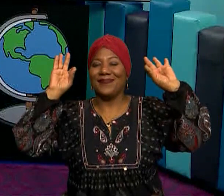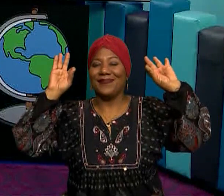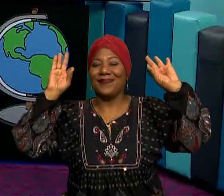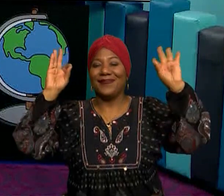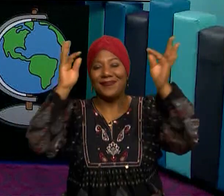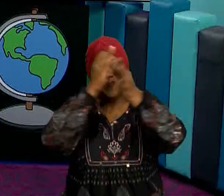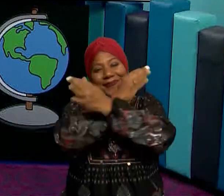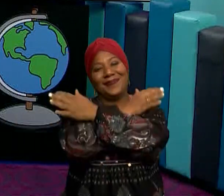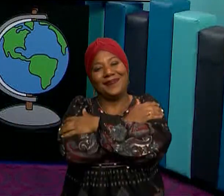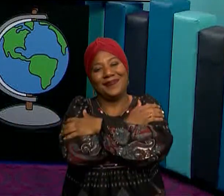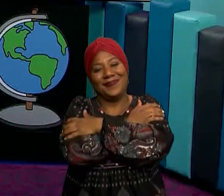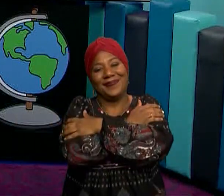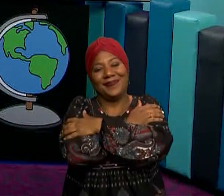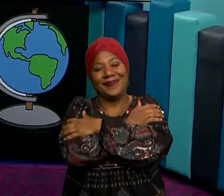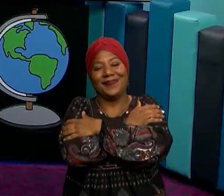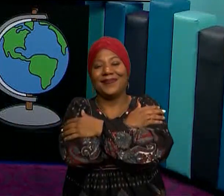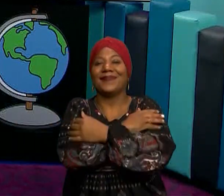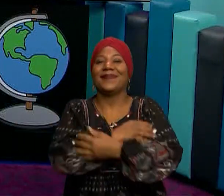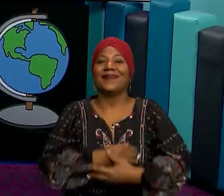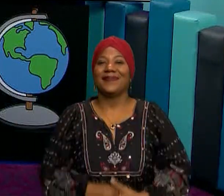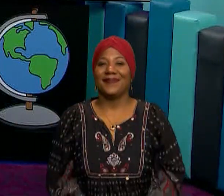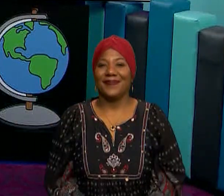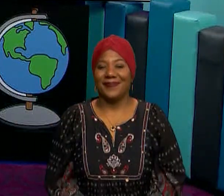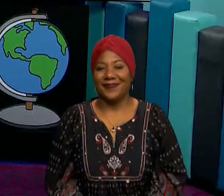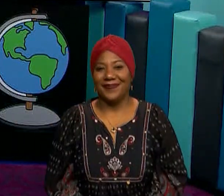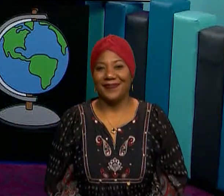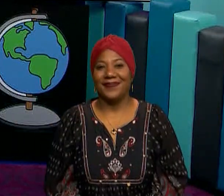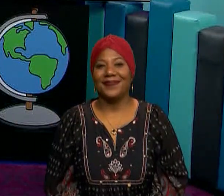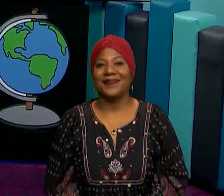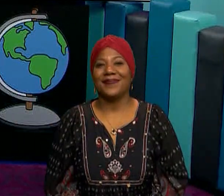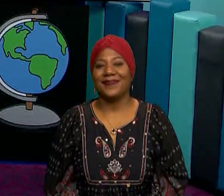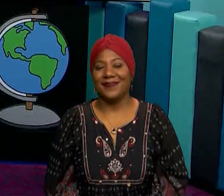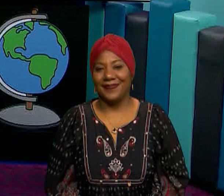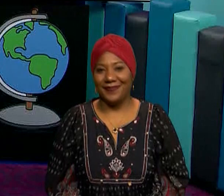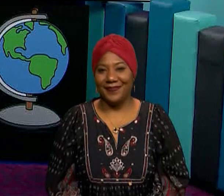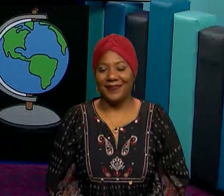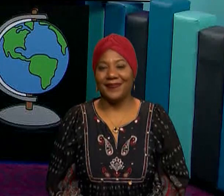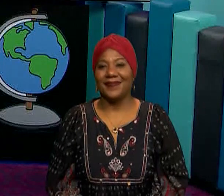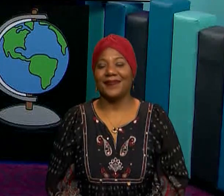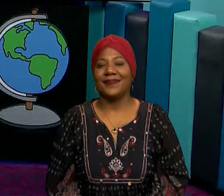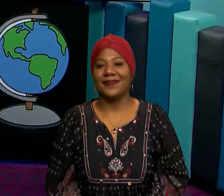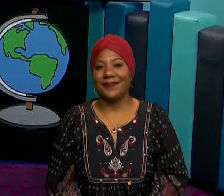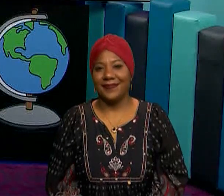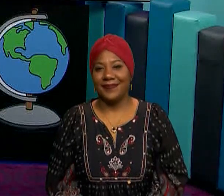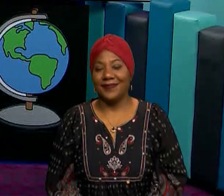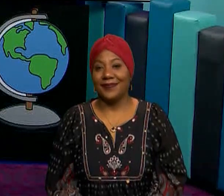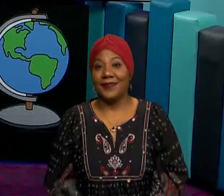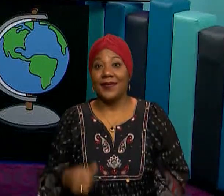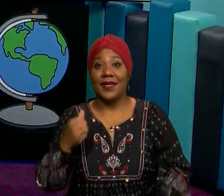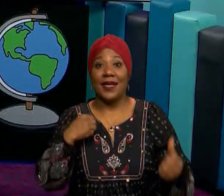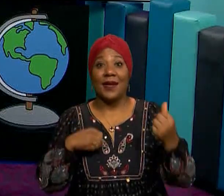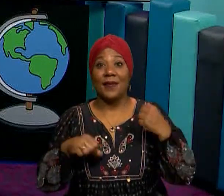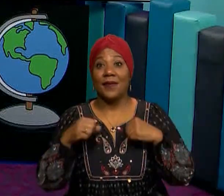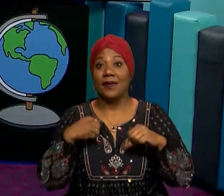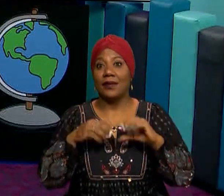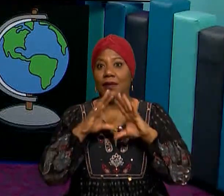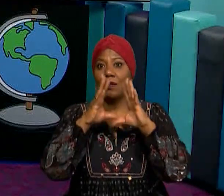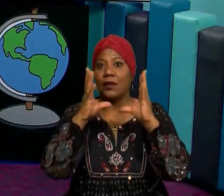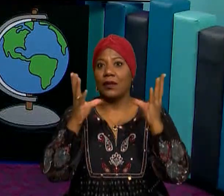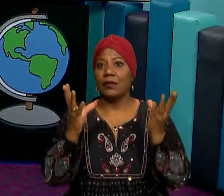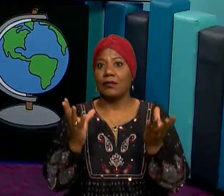y vivieron juntos para siempre, a vivir muchas historias juntas y divertidas. ¿Vieron qué sencillo